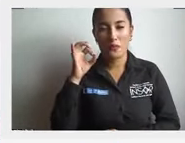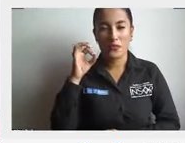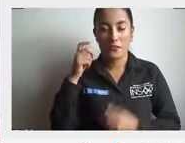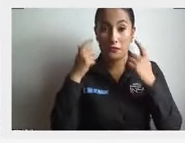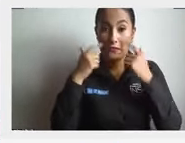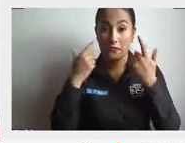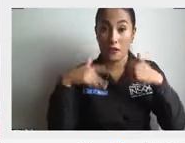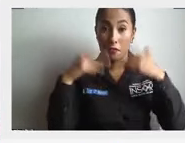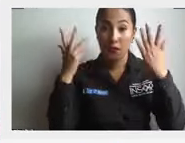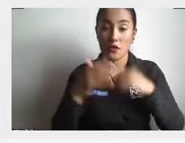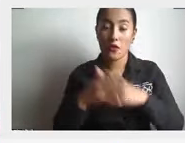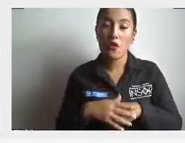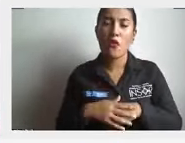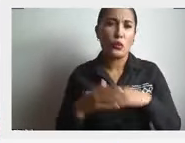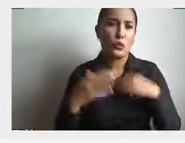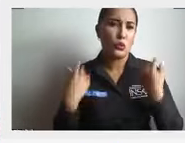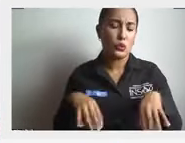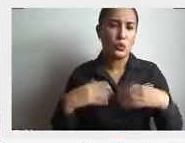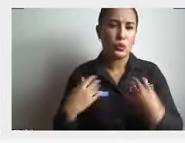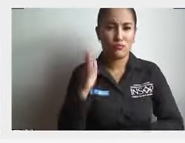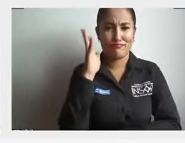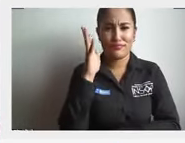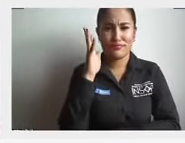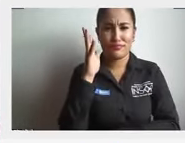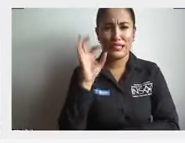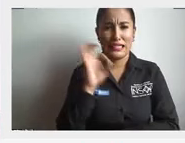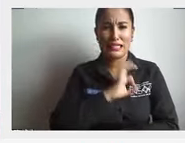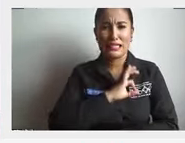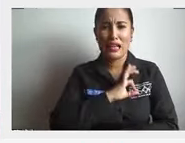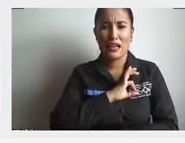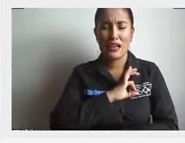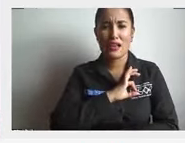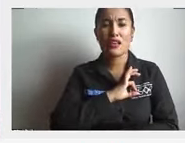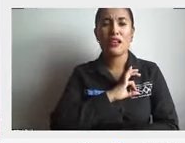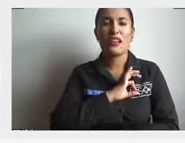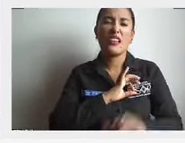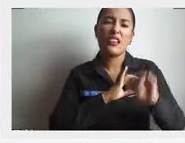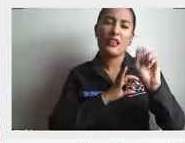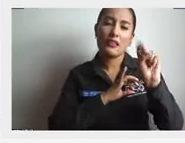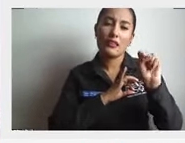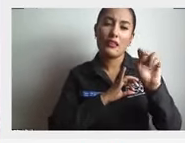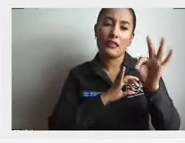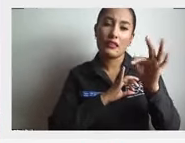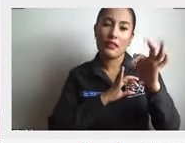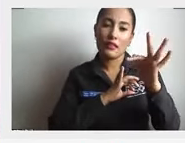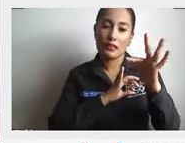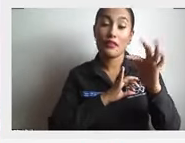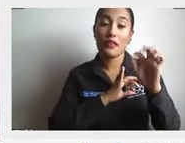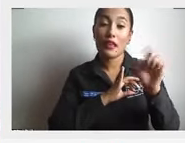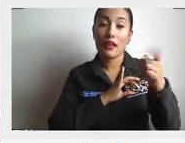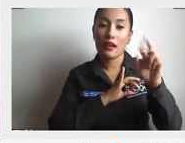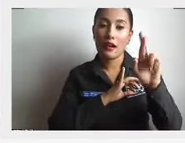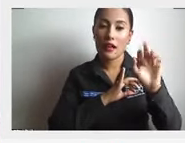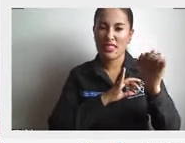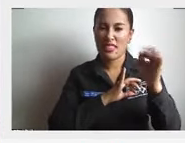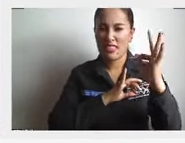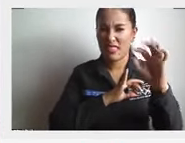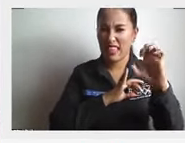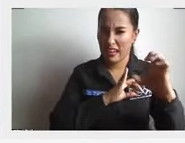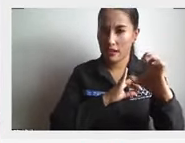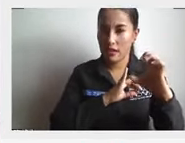a buscarla, una charla que hizo el sábado con Integratec, una entidad de